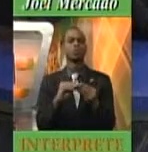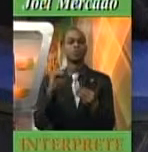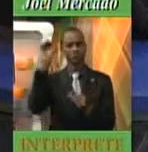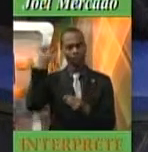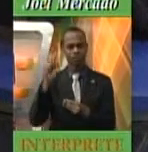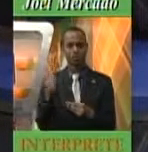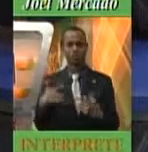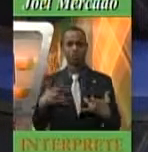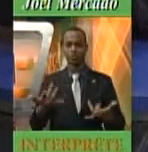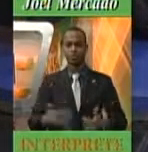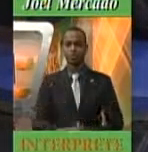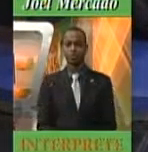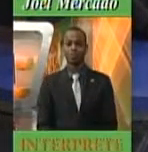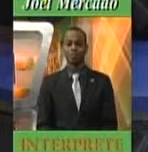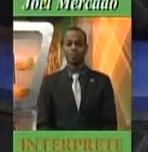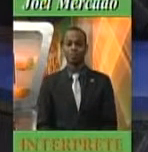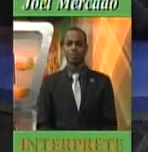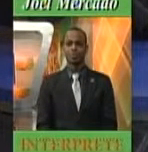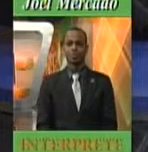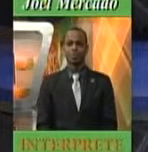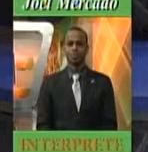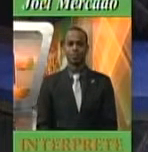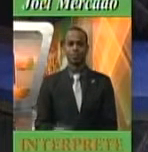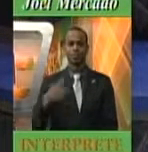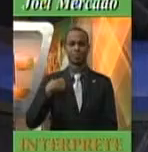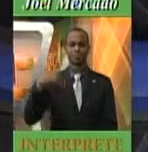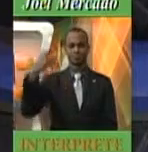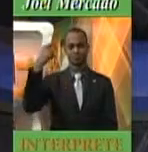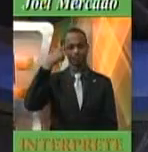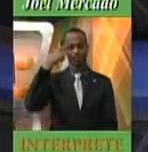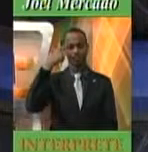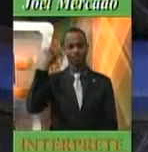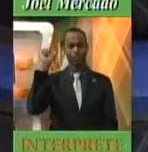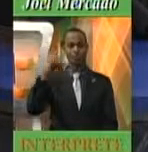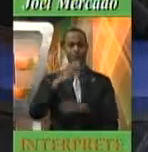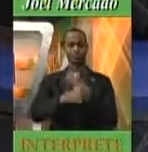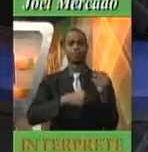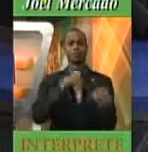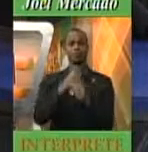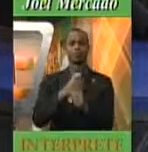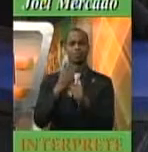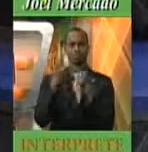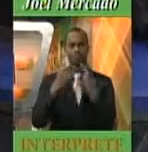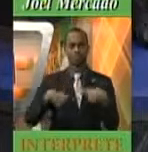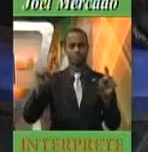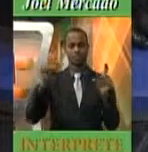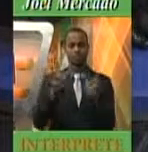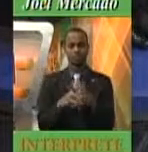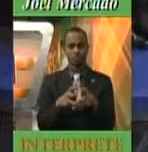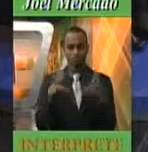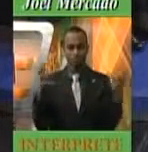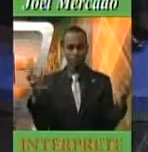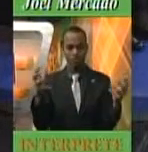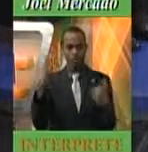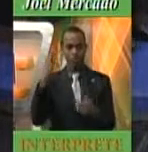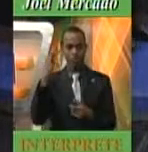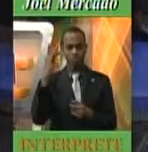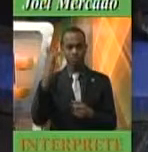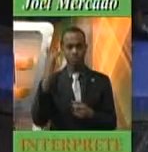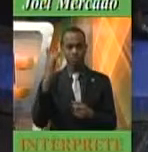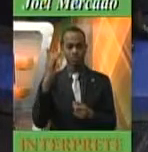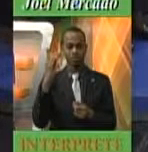Danos datos. Bueno, directora técnica. Yo creo que fue un año de muchos logros, porque es como